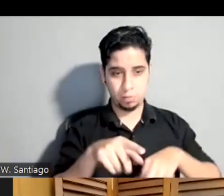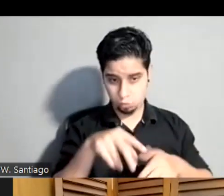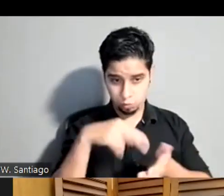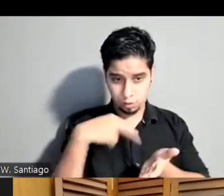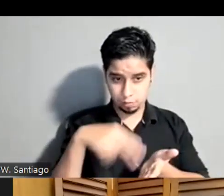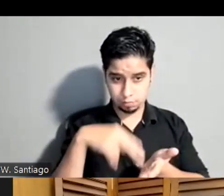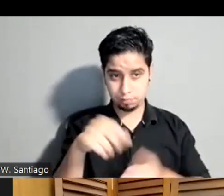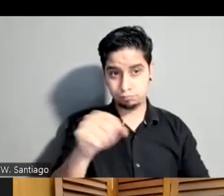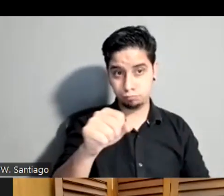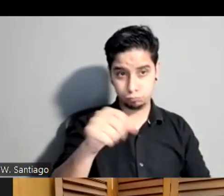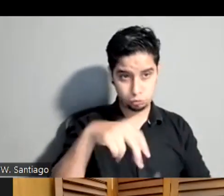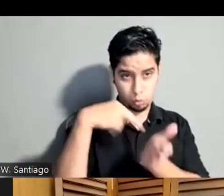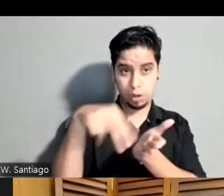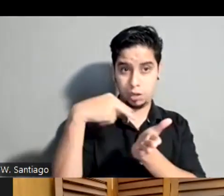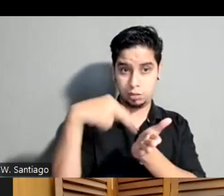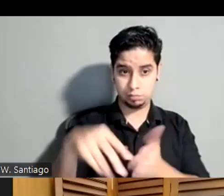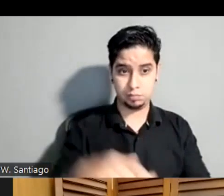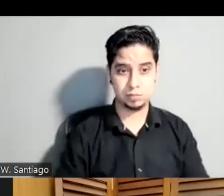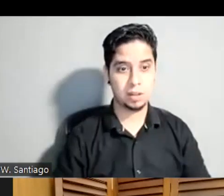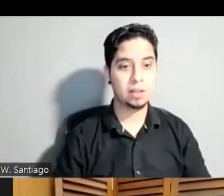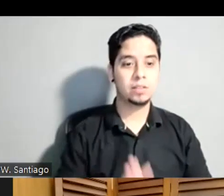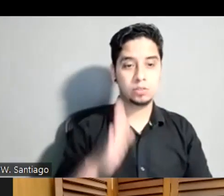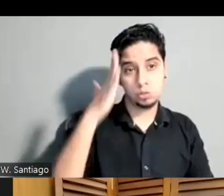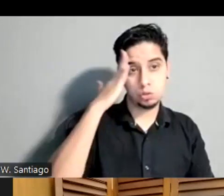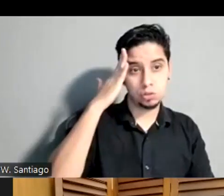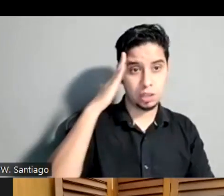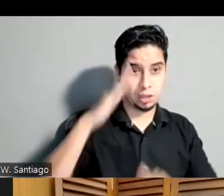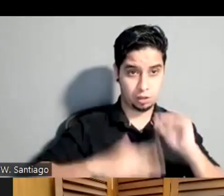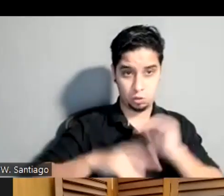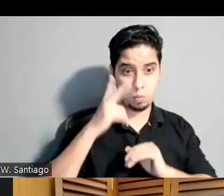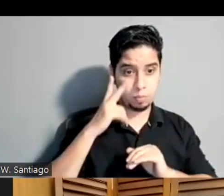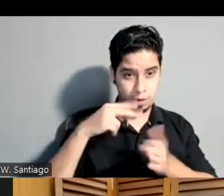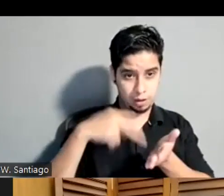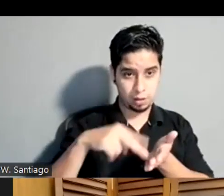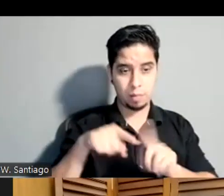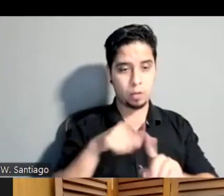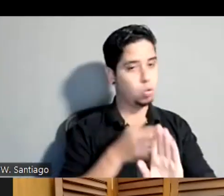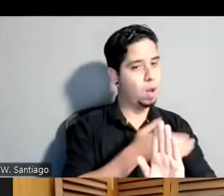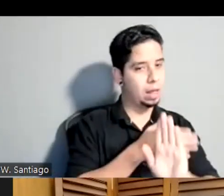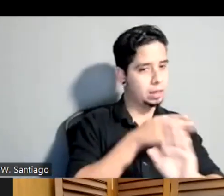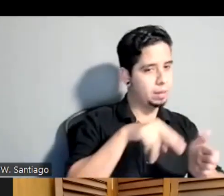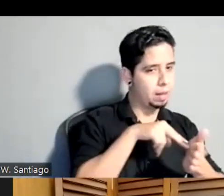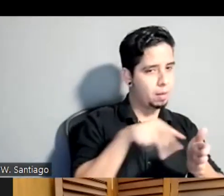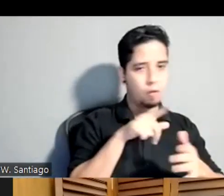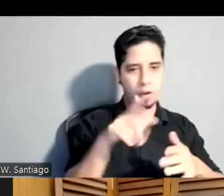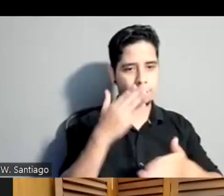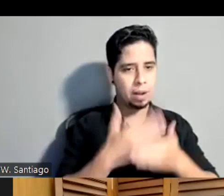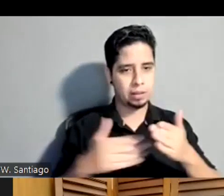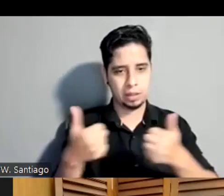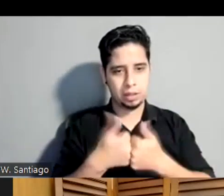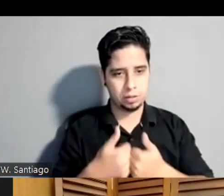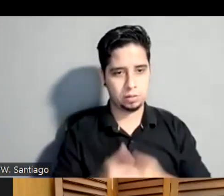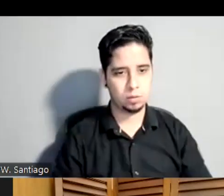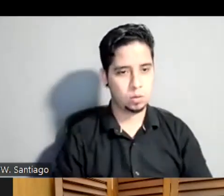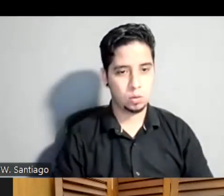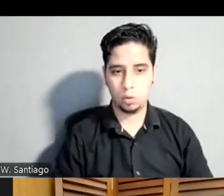Yo bailé. Sí. Yo sé que bailaste, yo te vi. ¿Ya tú bailabas o eso fue parte del reto? No, prepararte.